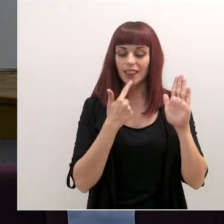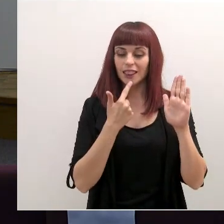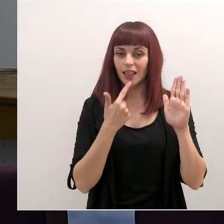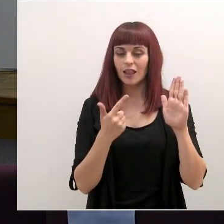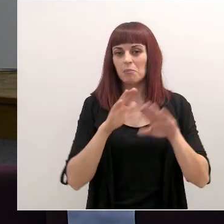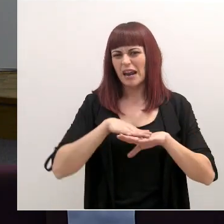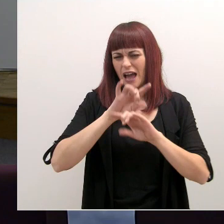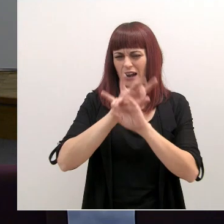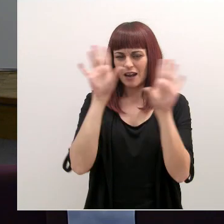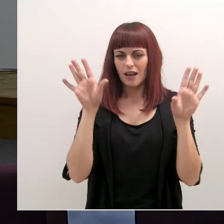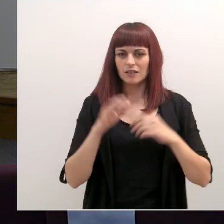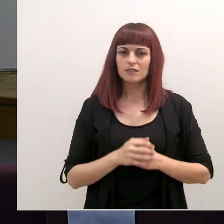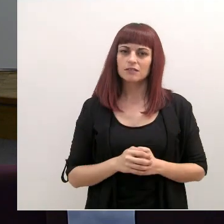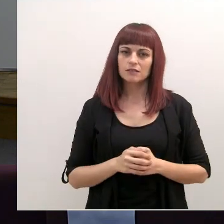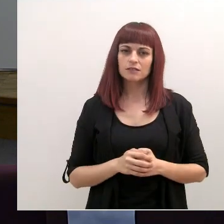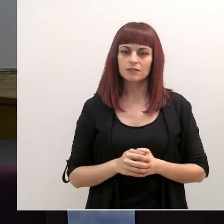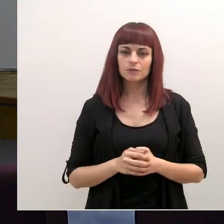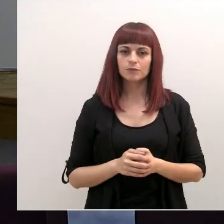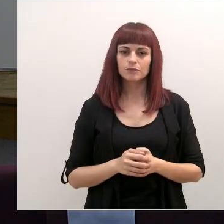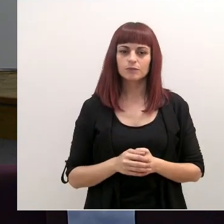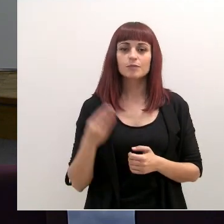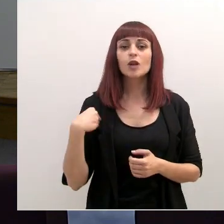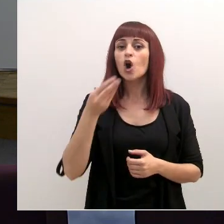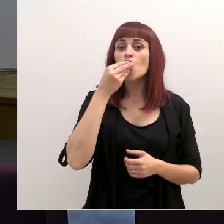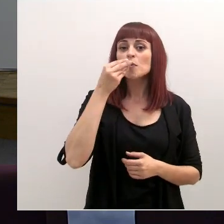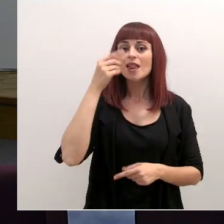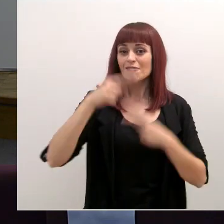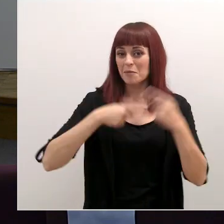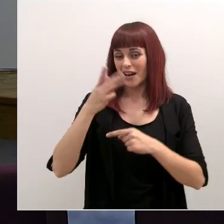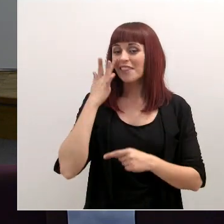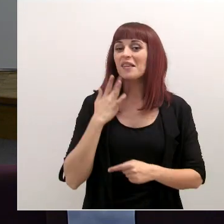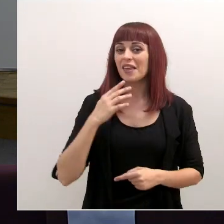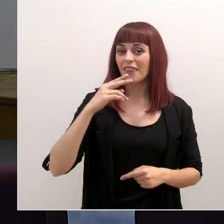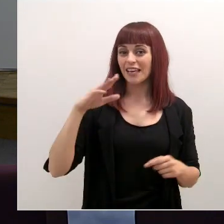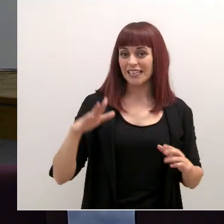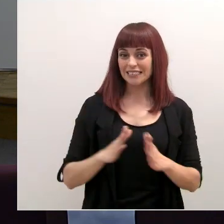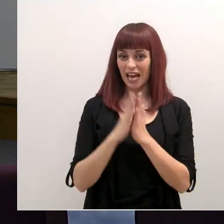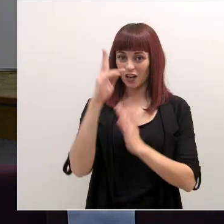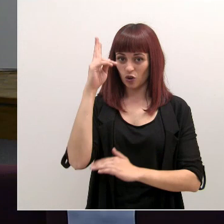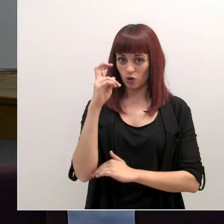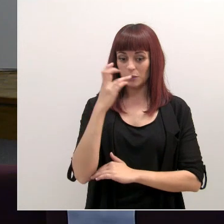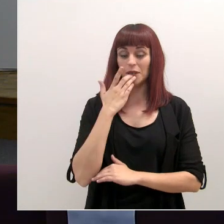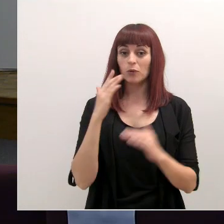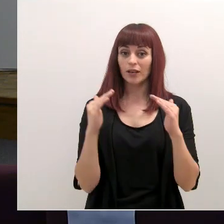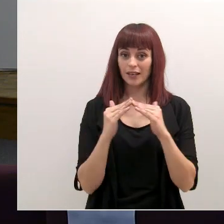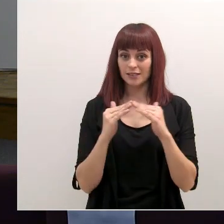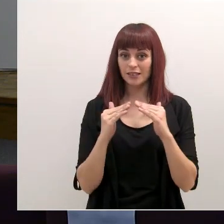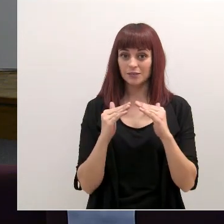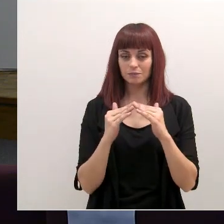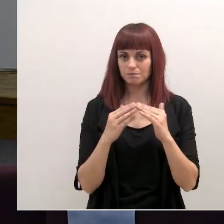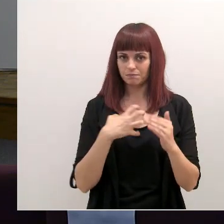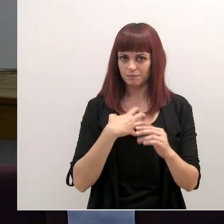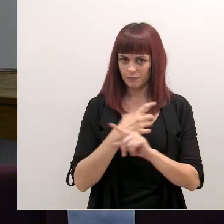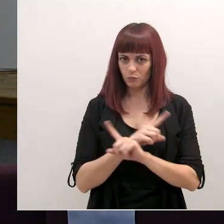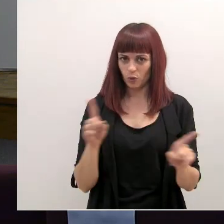por dejarlo claro, entiendo por tanto que las típicas comidas familiares del día de San José en domicilios no se